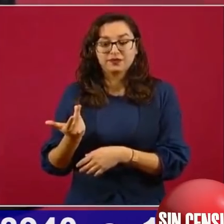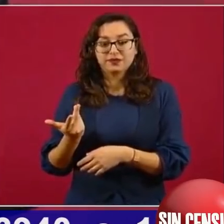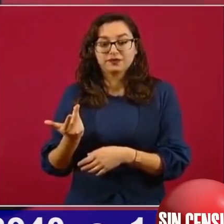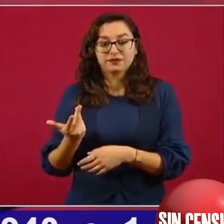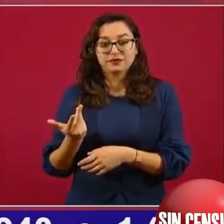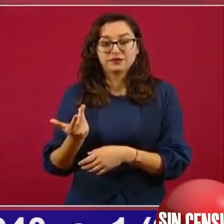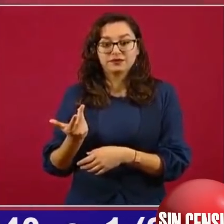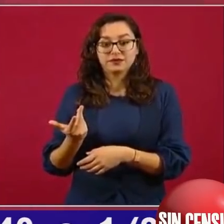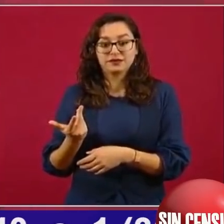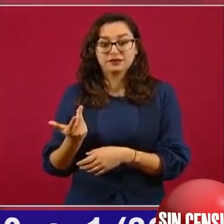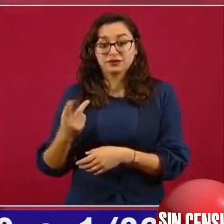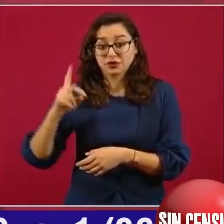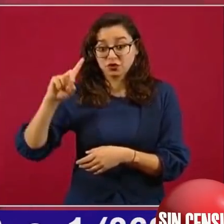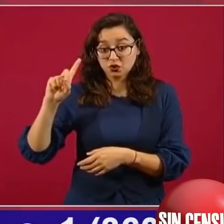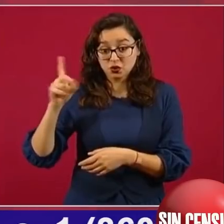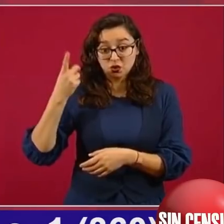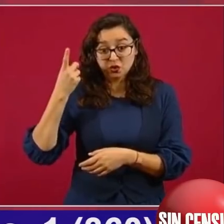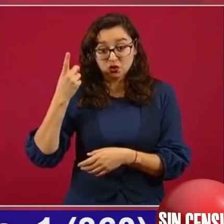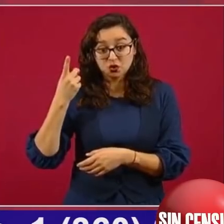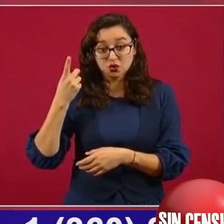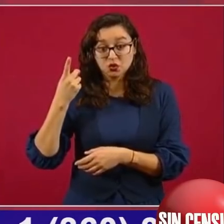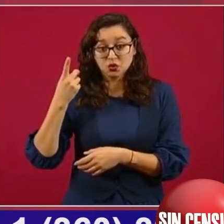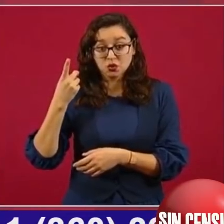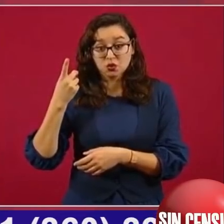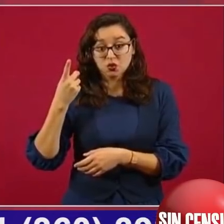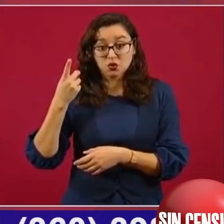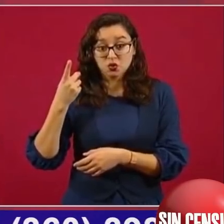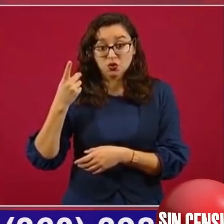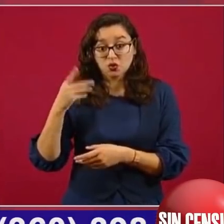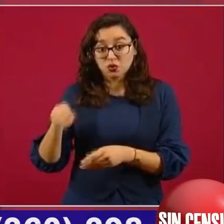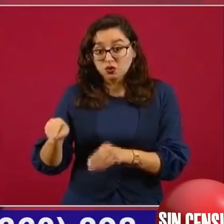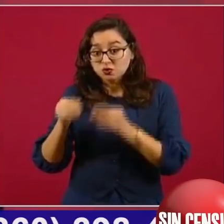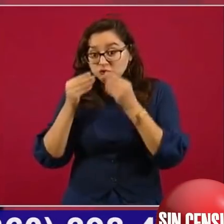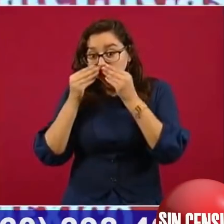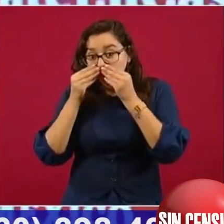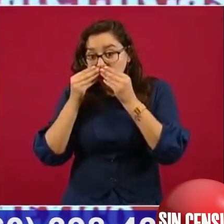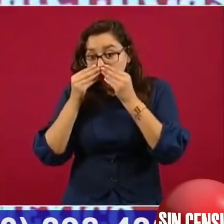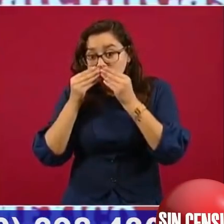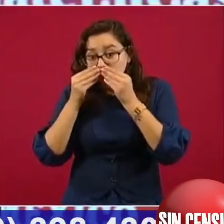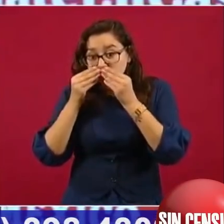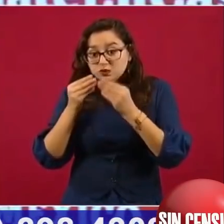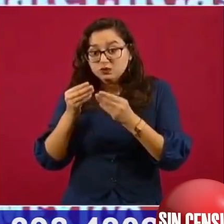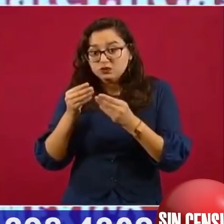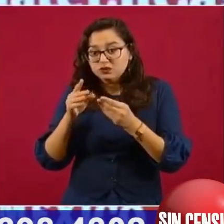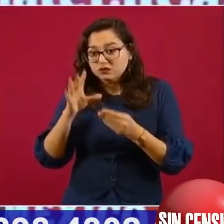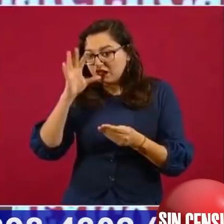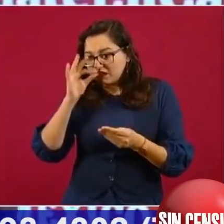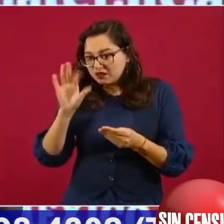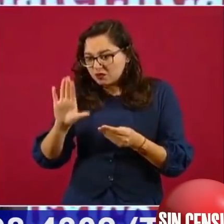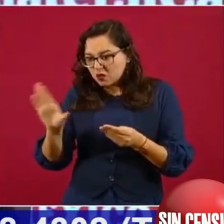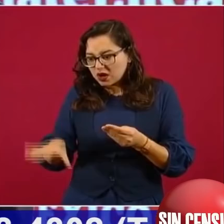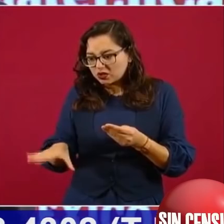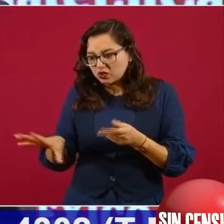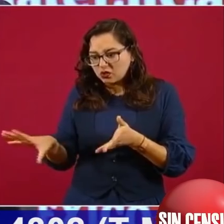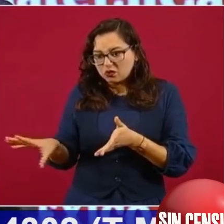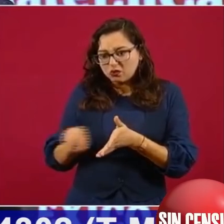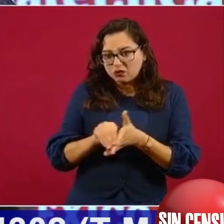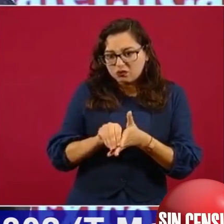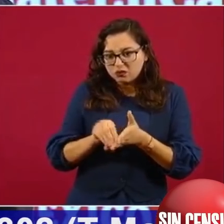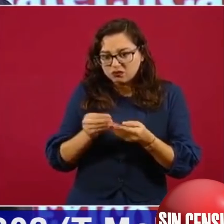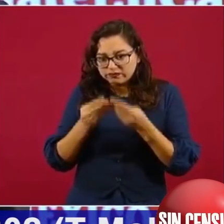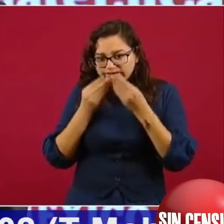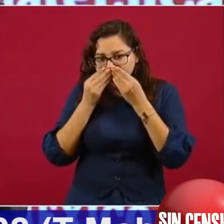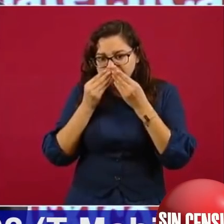tuvieran los dólares olor a muerto, así como se los estoy diciendo,